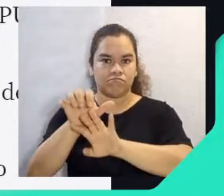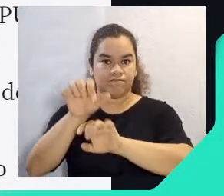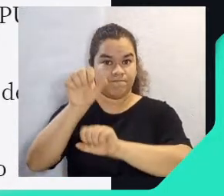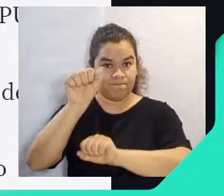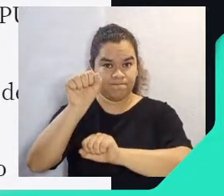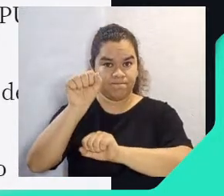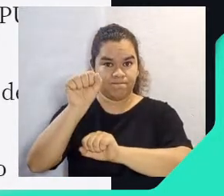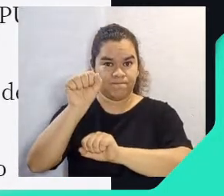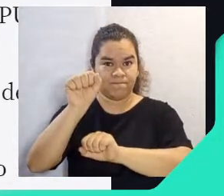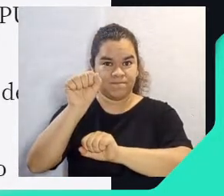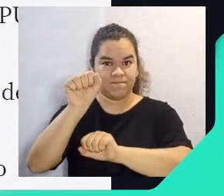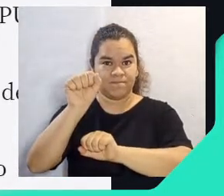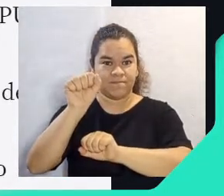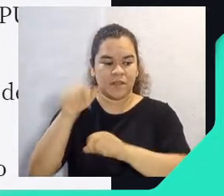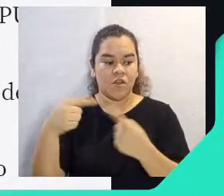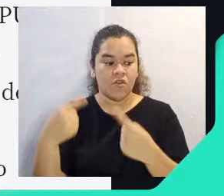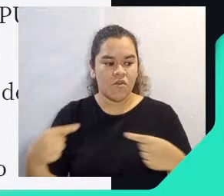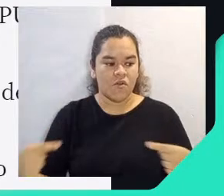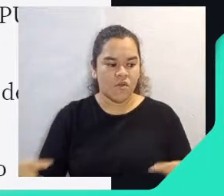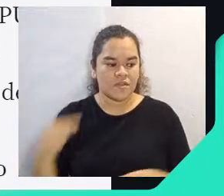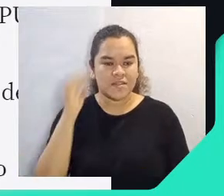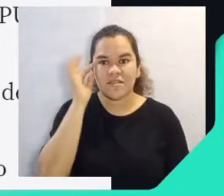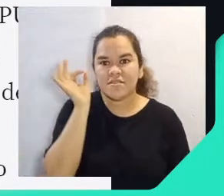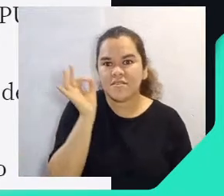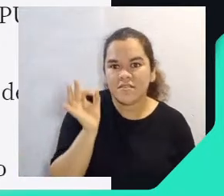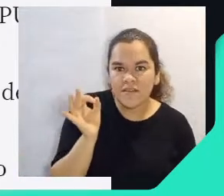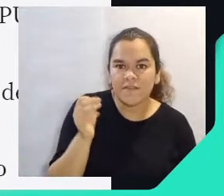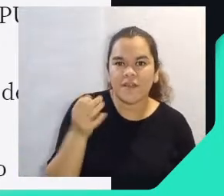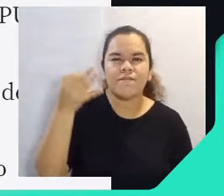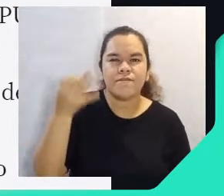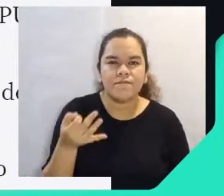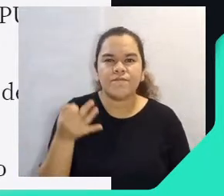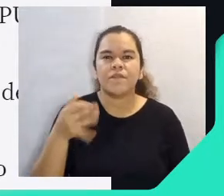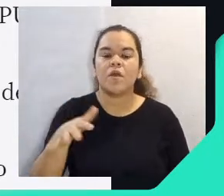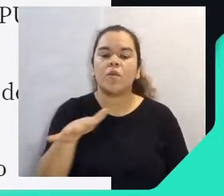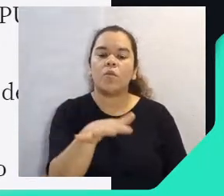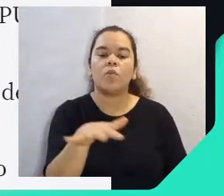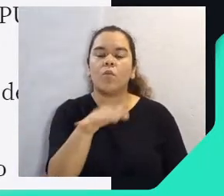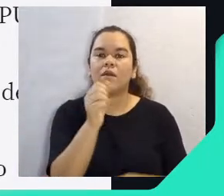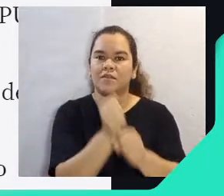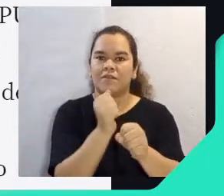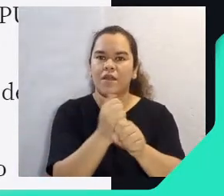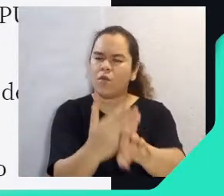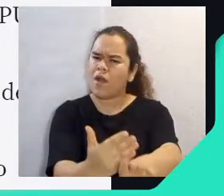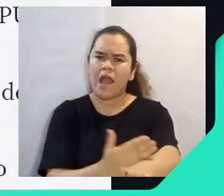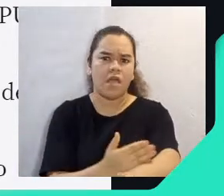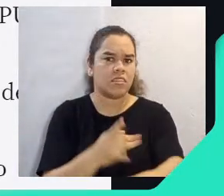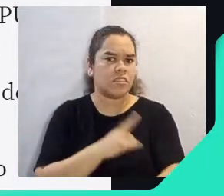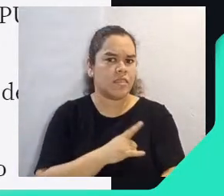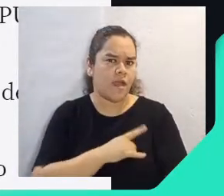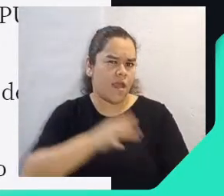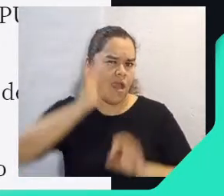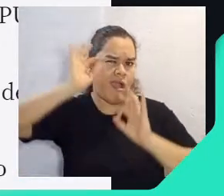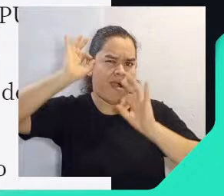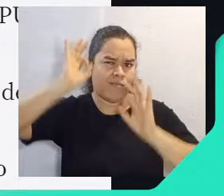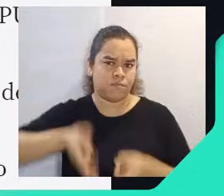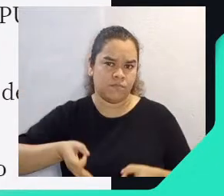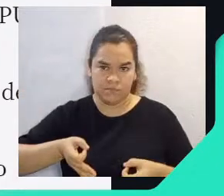con las herramientas y recursos para insertarnos en el ambiente laboral directamente.